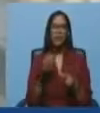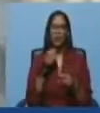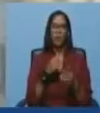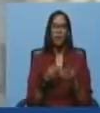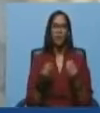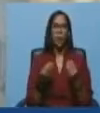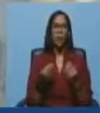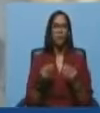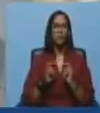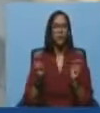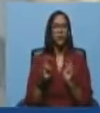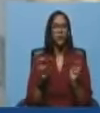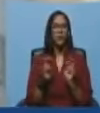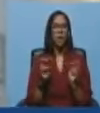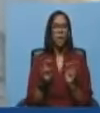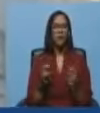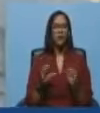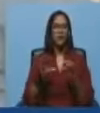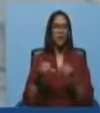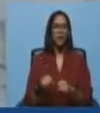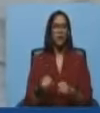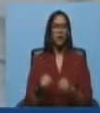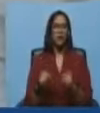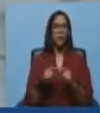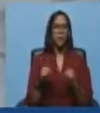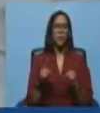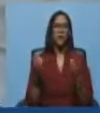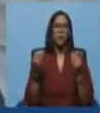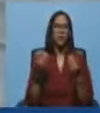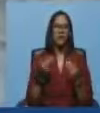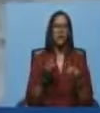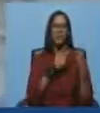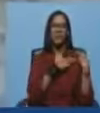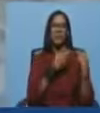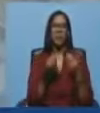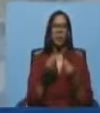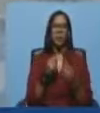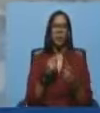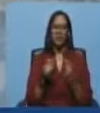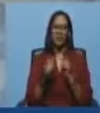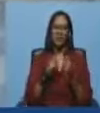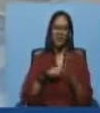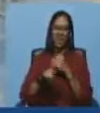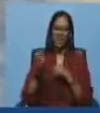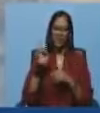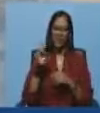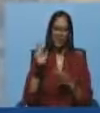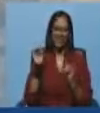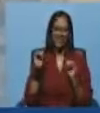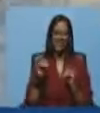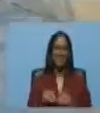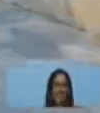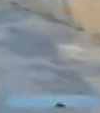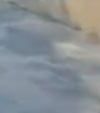son muchos los temas que se abordan, pero además mucha responsabilidad y mucho transitar que tiene Venezuela. Chao.